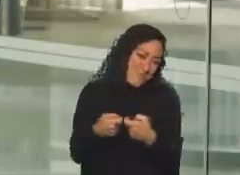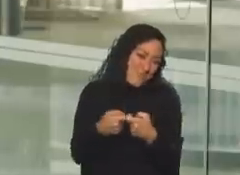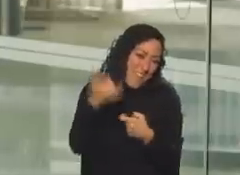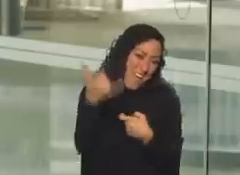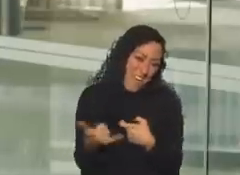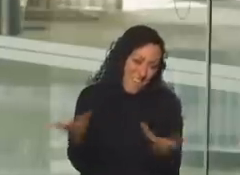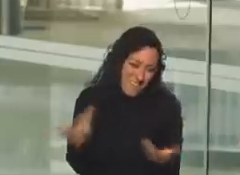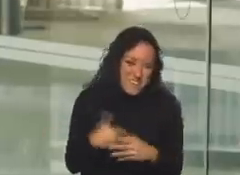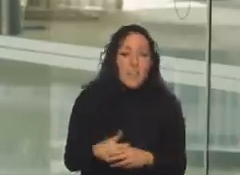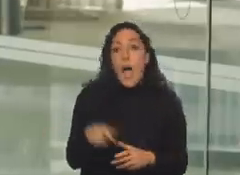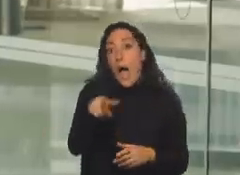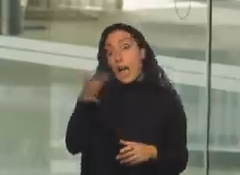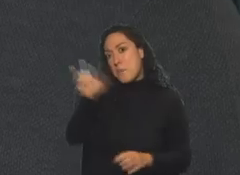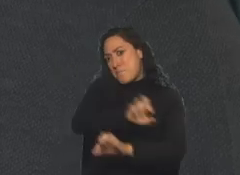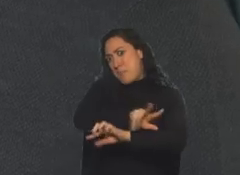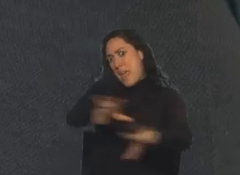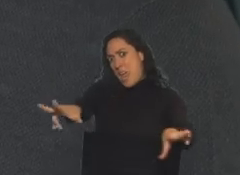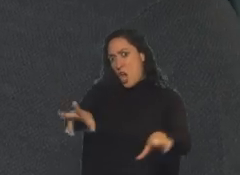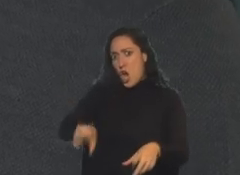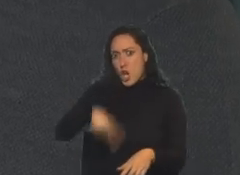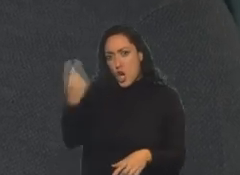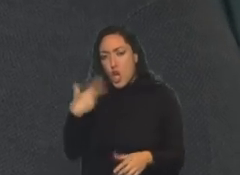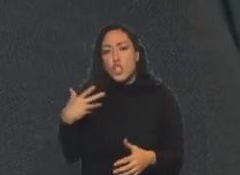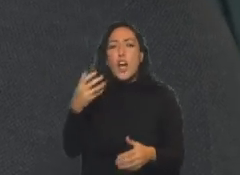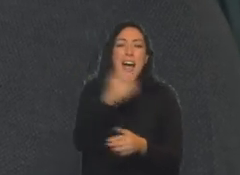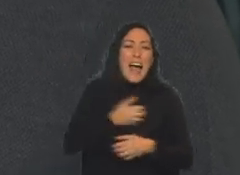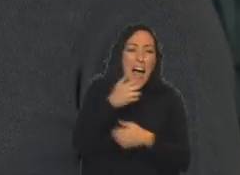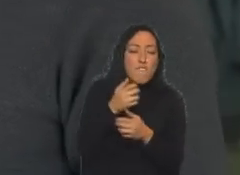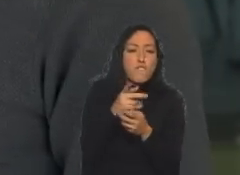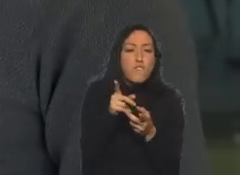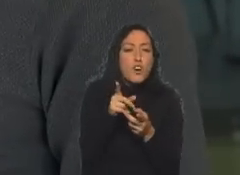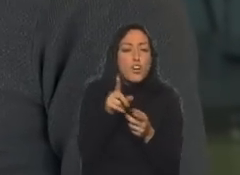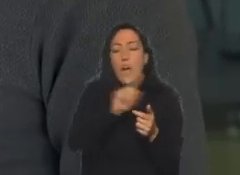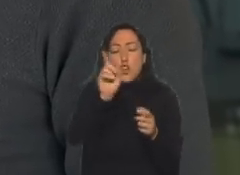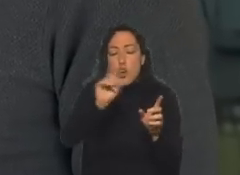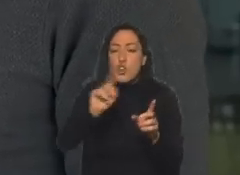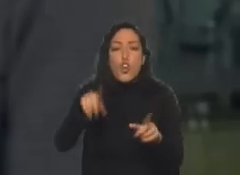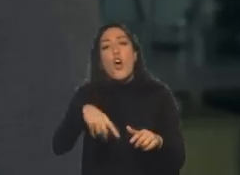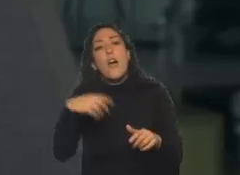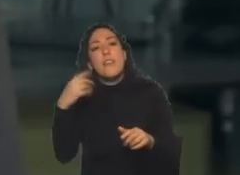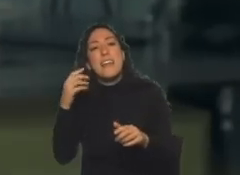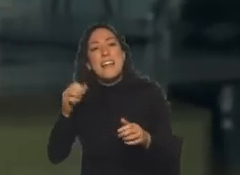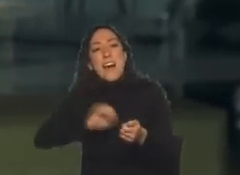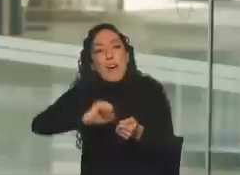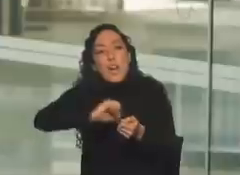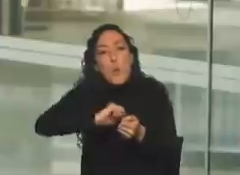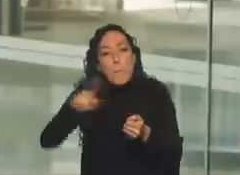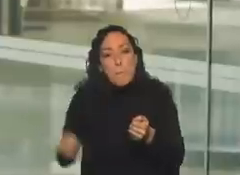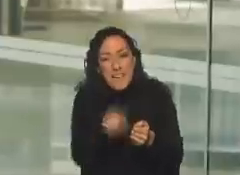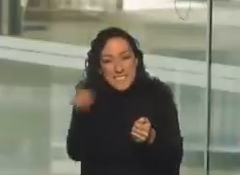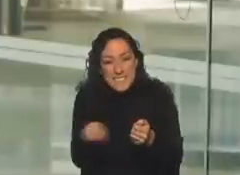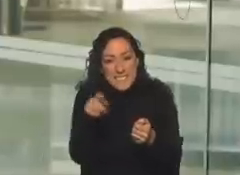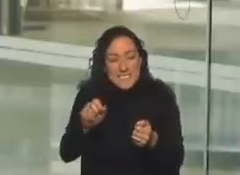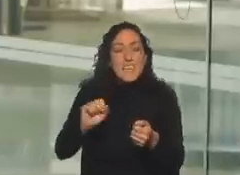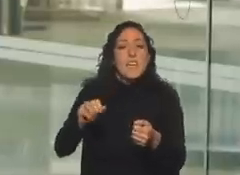Fíjate, acá es mucho peor. La higiene personal, ¿no? Sí, jabón para la ropa. Ah, jabón para la ropa. Jabón para la ropa. Una sola empresa